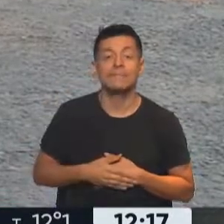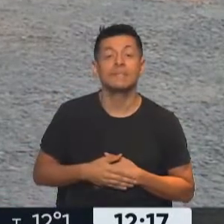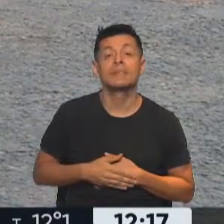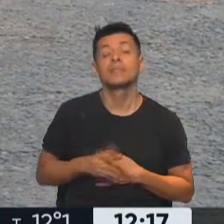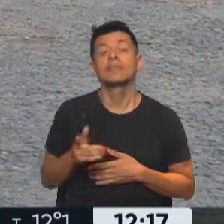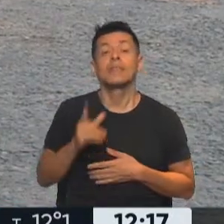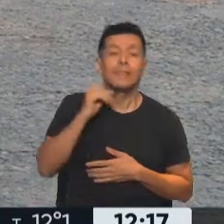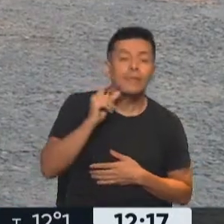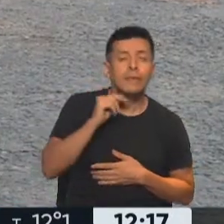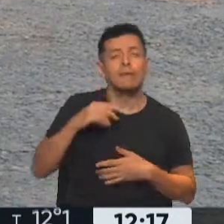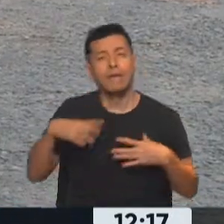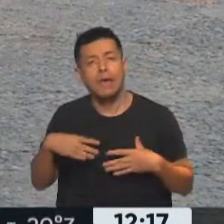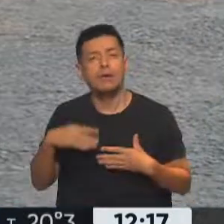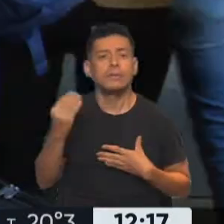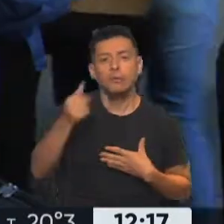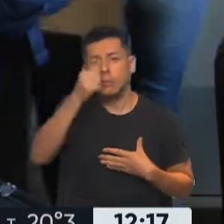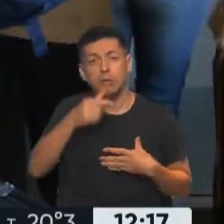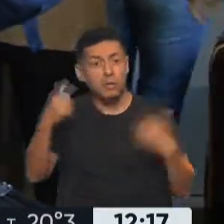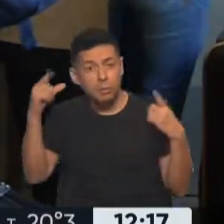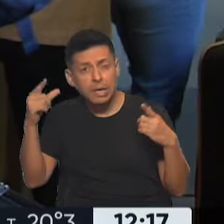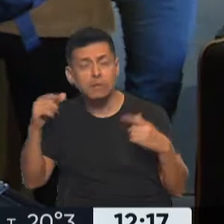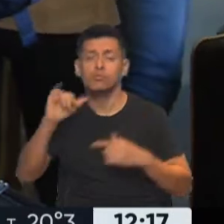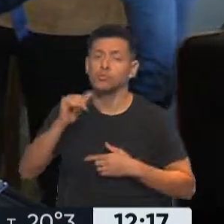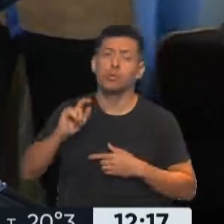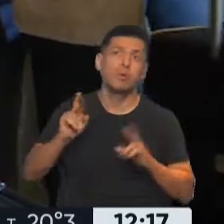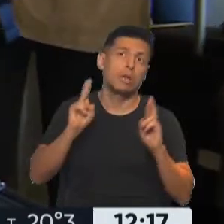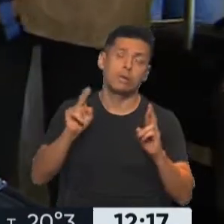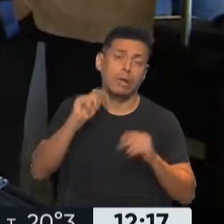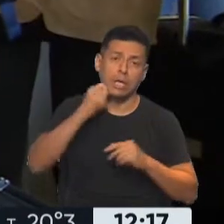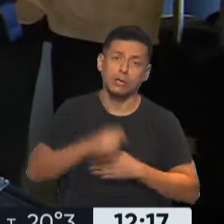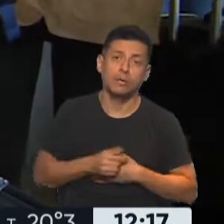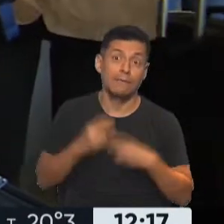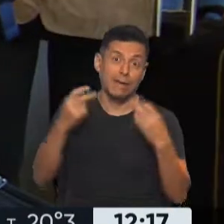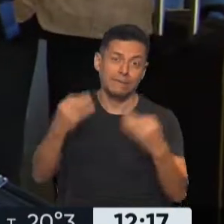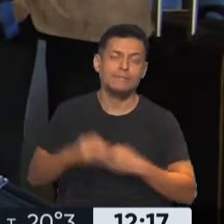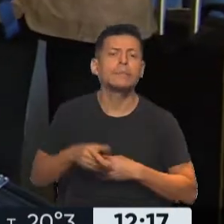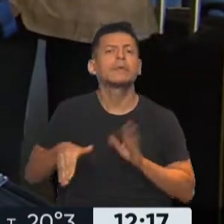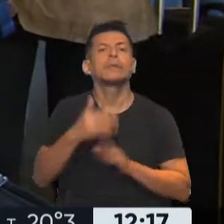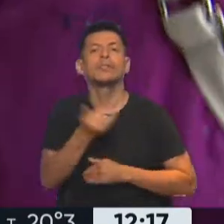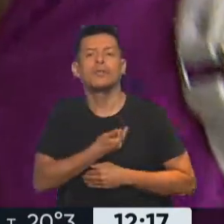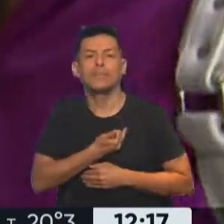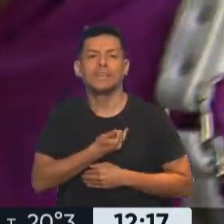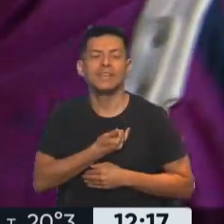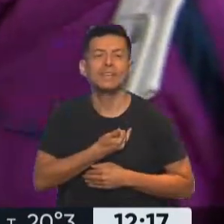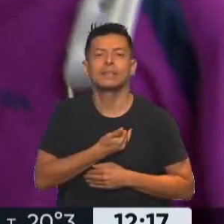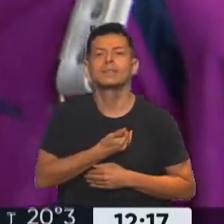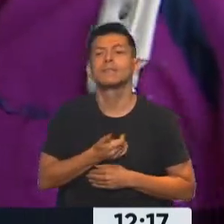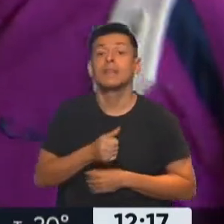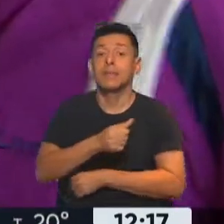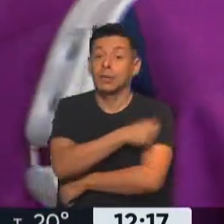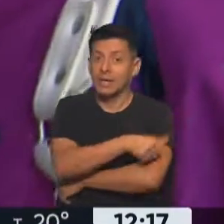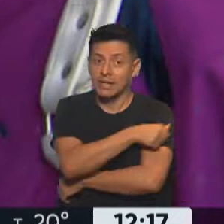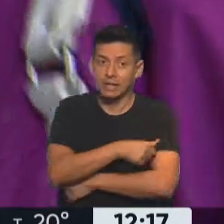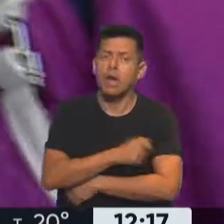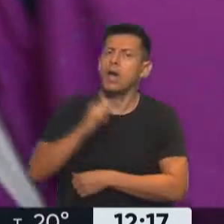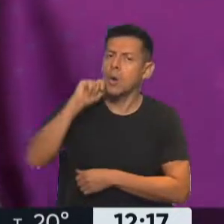semana largo. Esperemos que sí, que nos toque todo lindo y que viajemos bien. Chicas, ¿a dónde van? A Río de Janeiro. Wow,